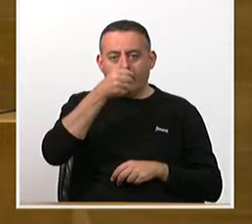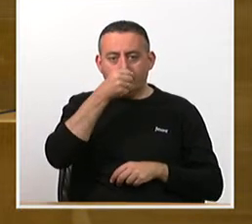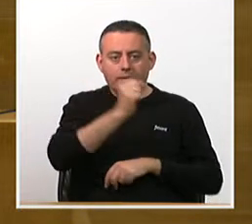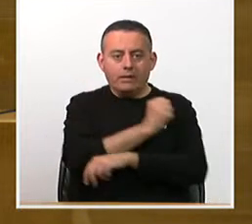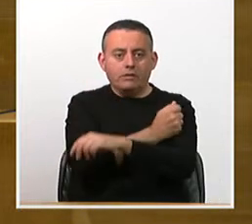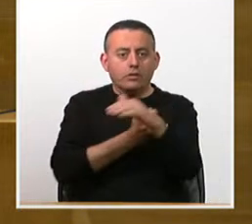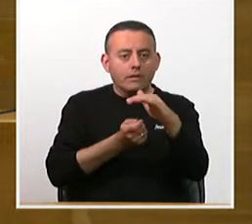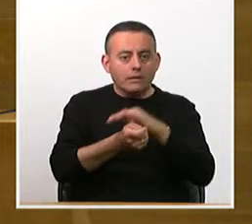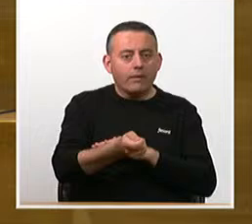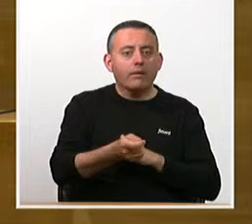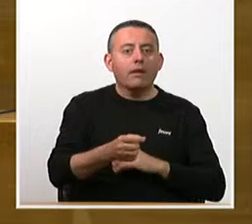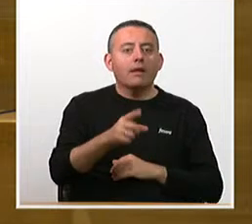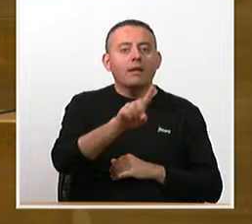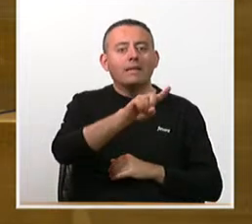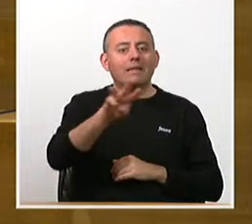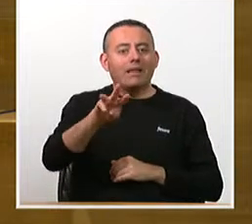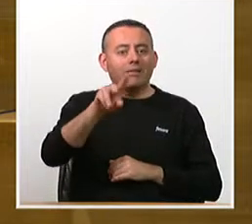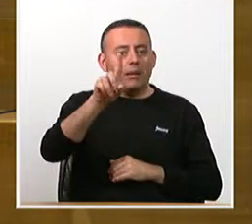entrada